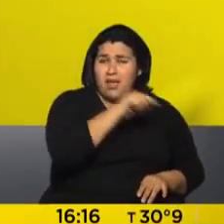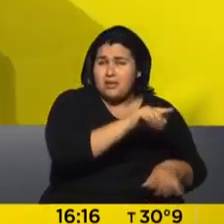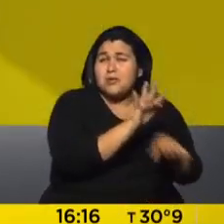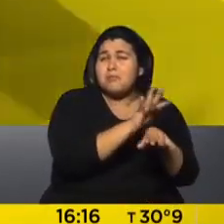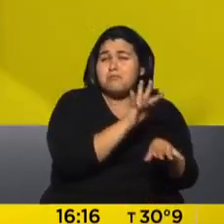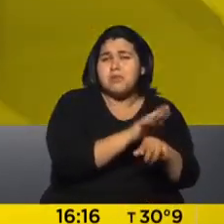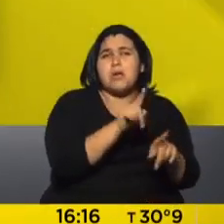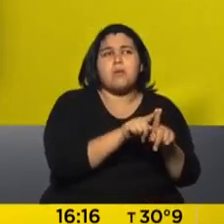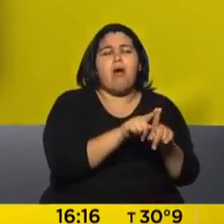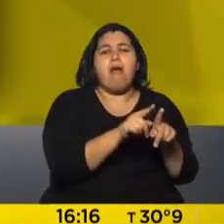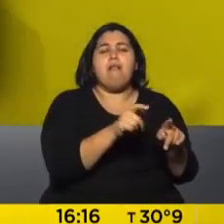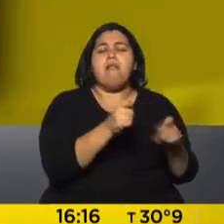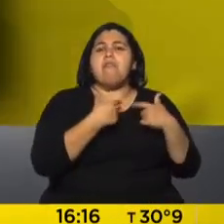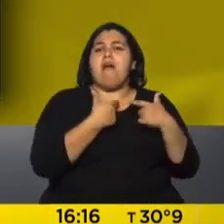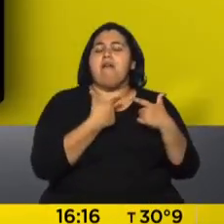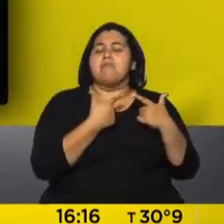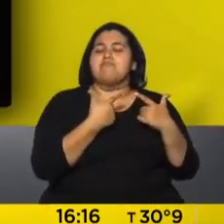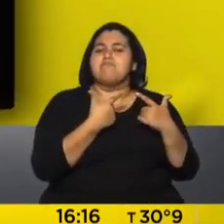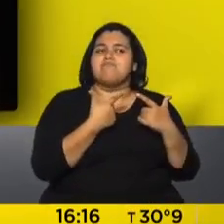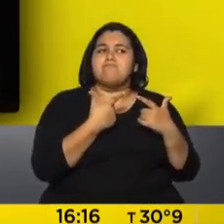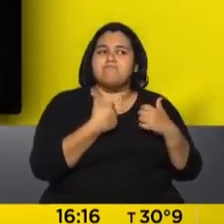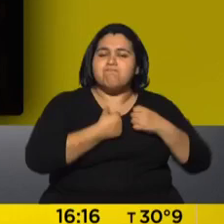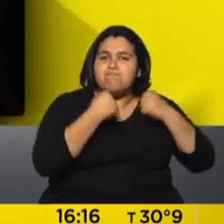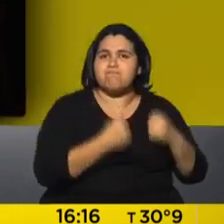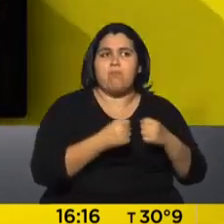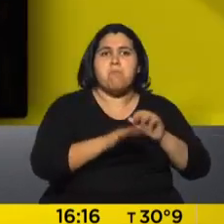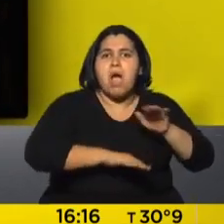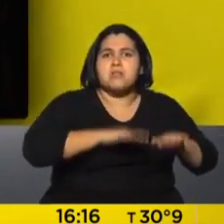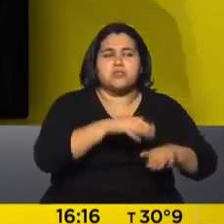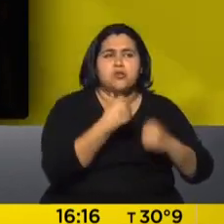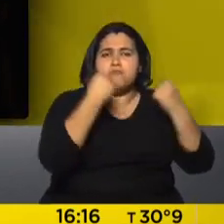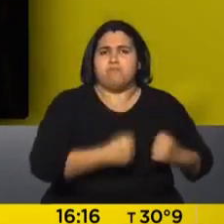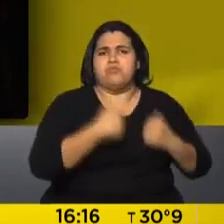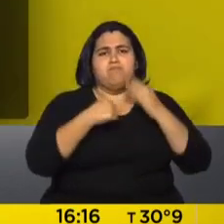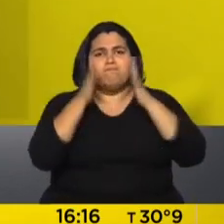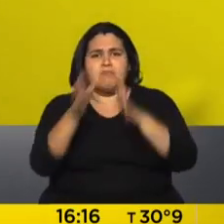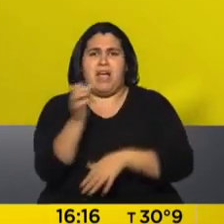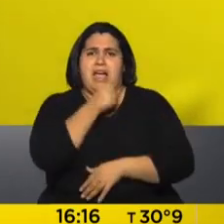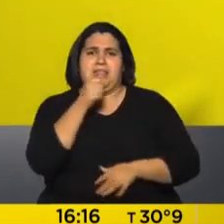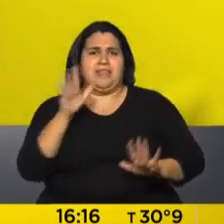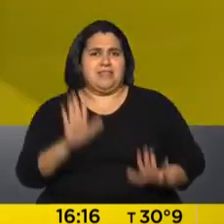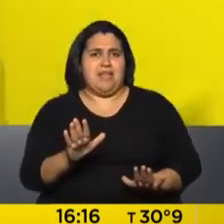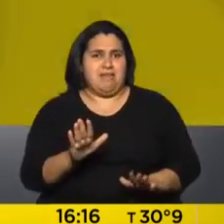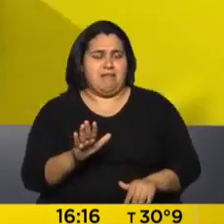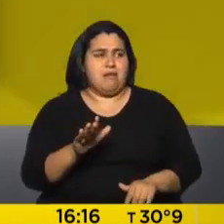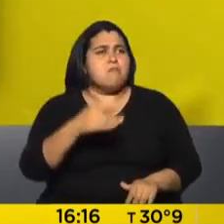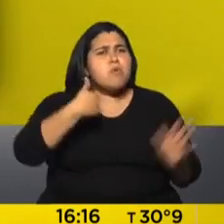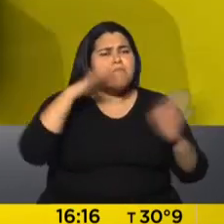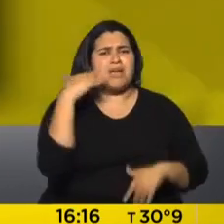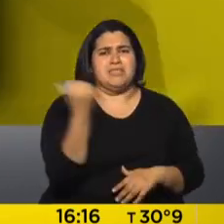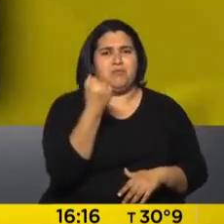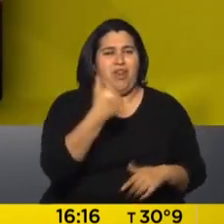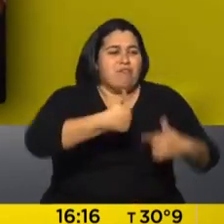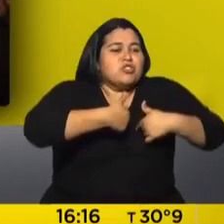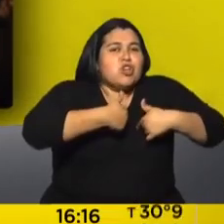ese incentivo para dar ese paso. Es decir, está bien, yo quiero cantar, buenísimo, pero hay algo más importante. Yo quiero